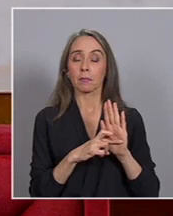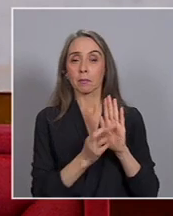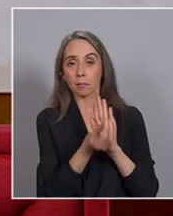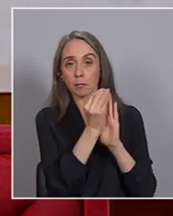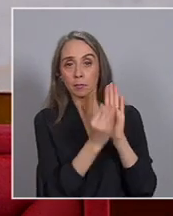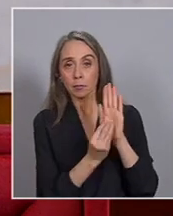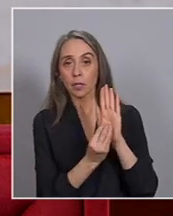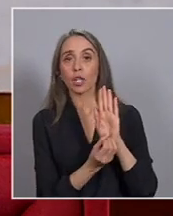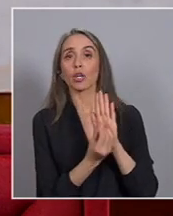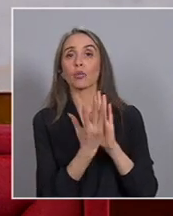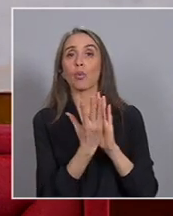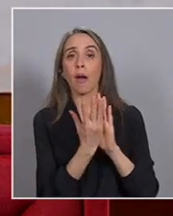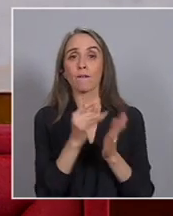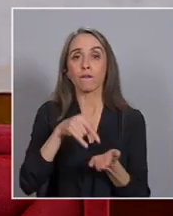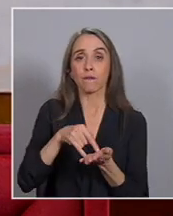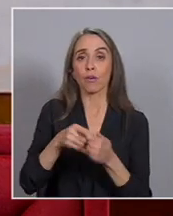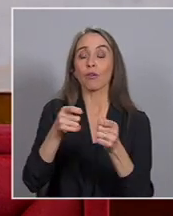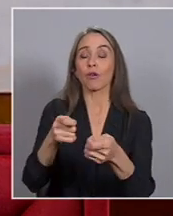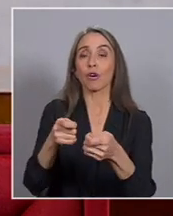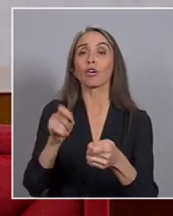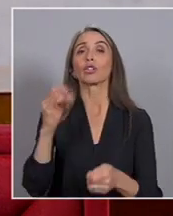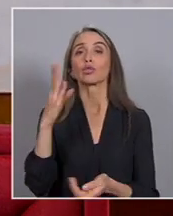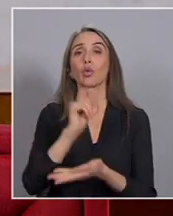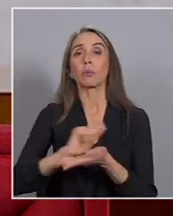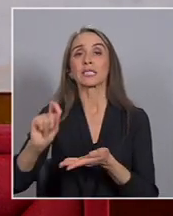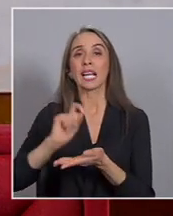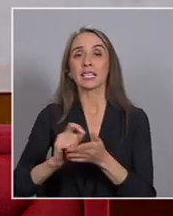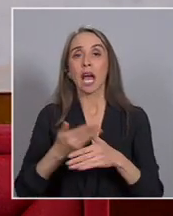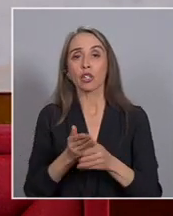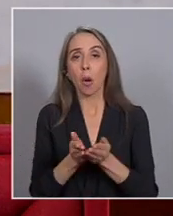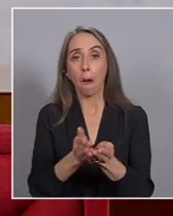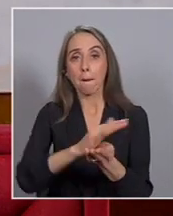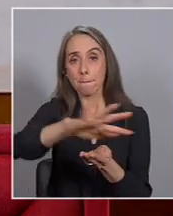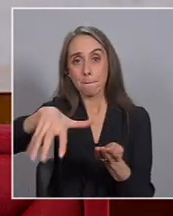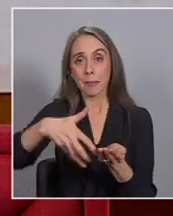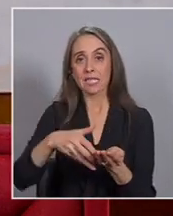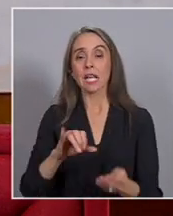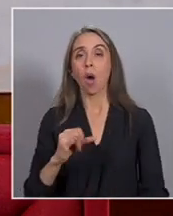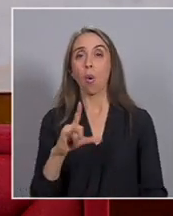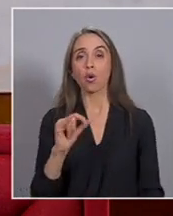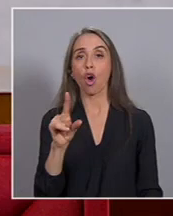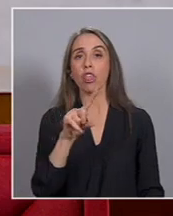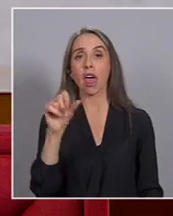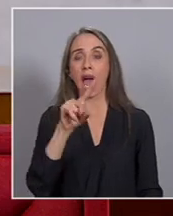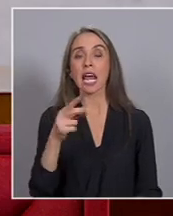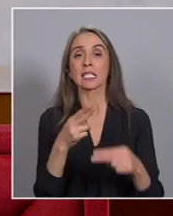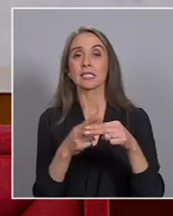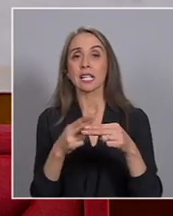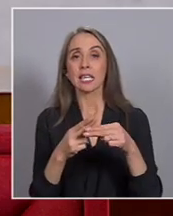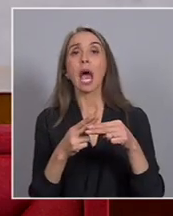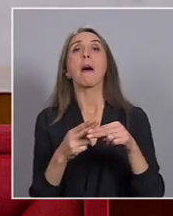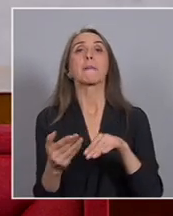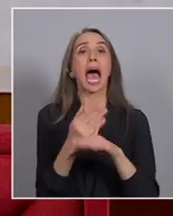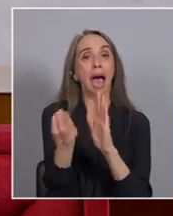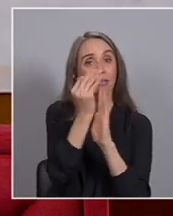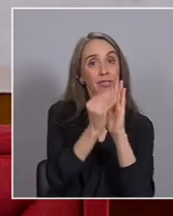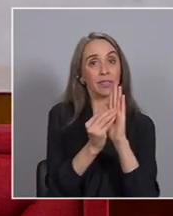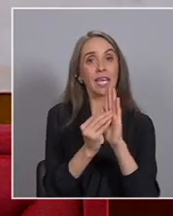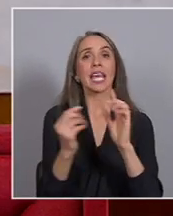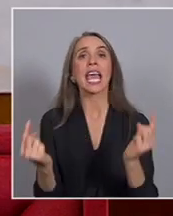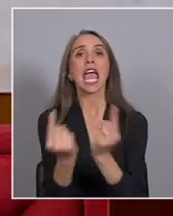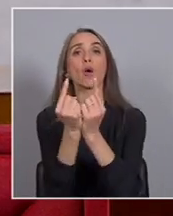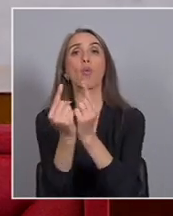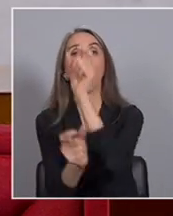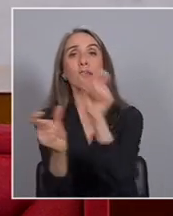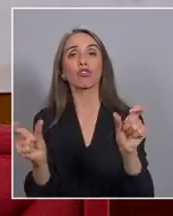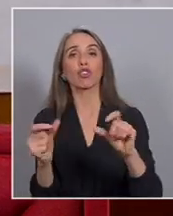elaboración de una nueva ley de pesca liderado por el subsecretario de Pesca, Julio Salas, mediante los denominados encuentros con la pesca que ya concluyeron